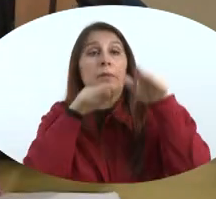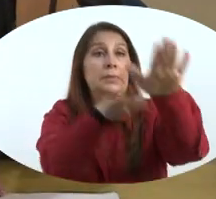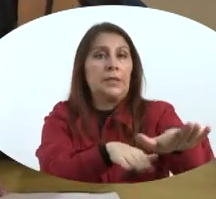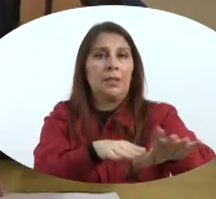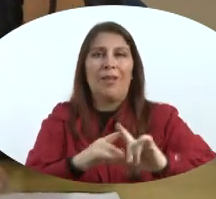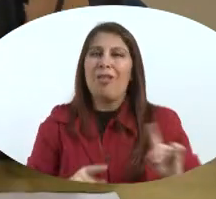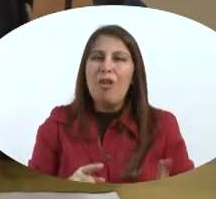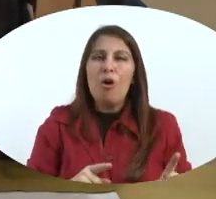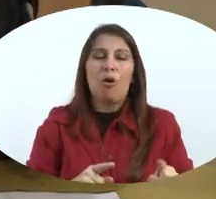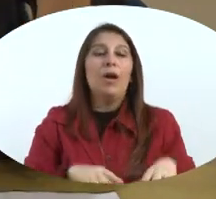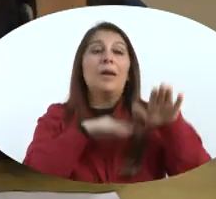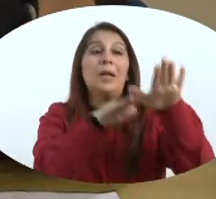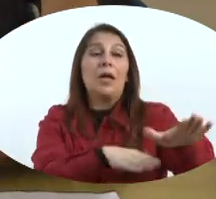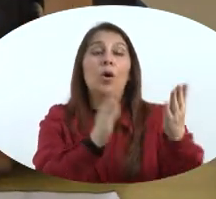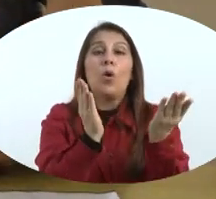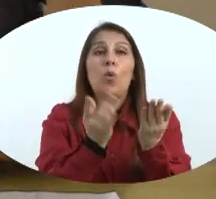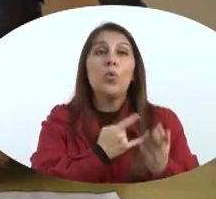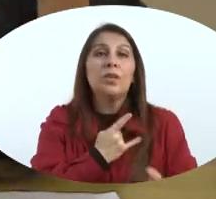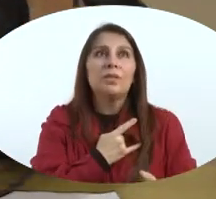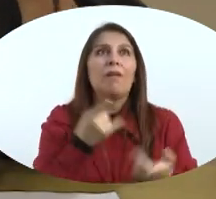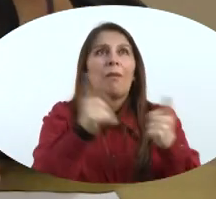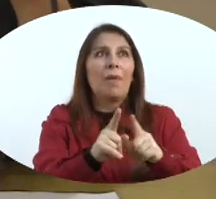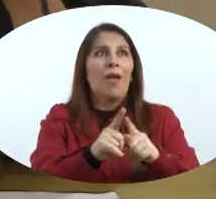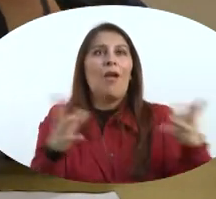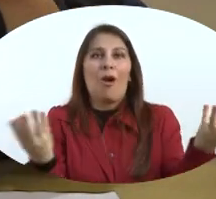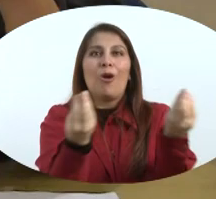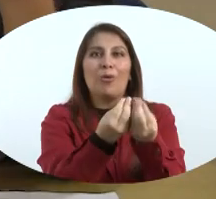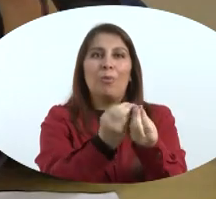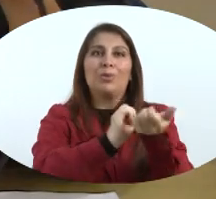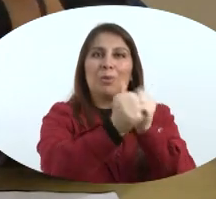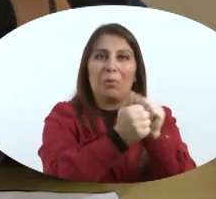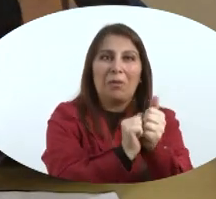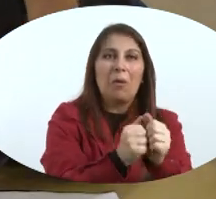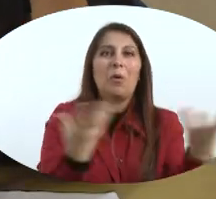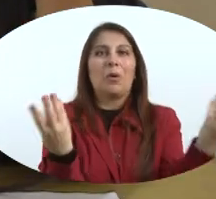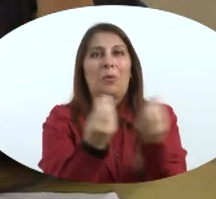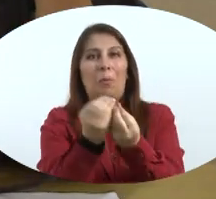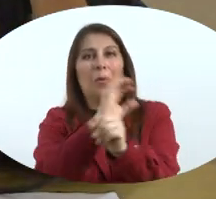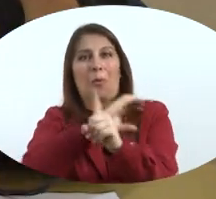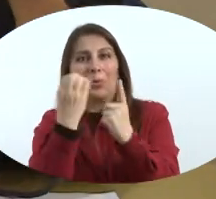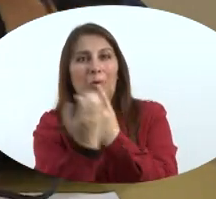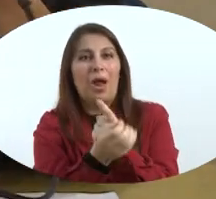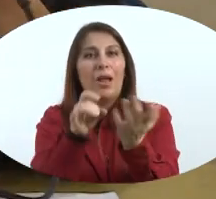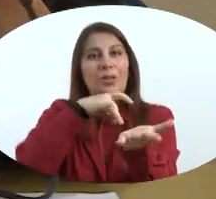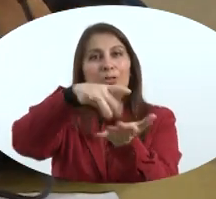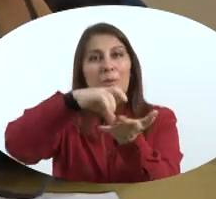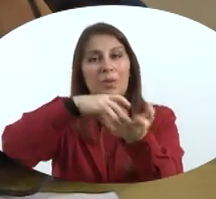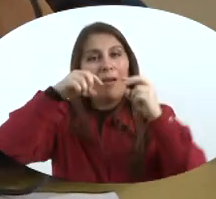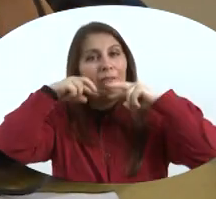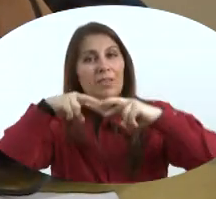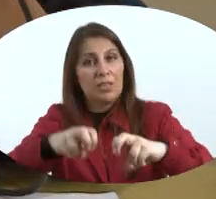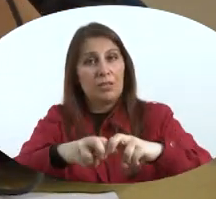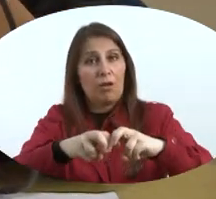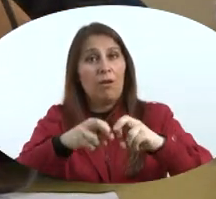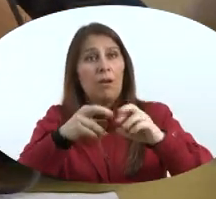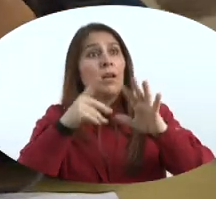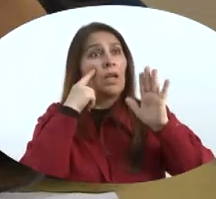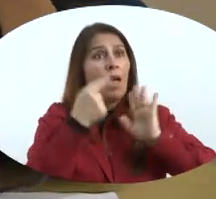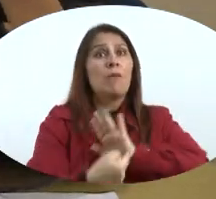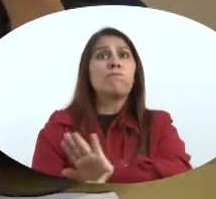representación de la universidad también son esos grupos culturales deportivos los semilleros de investigación que dejan muy en alto el nombre de la universidad pedagógica